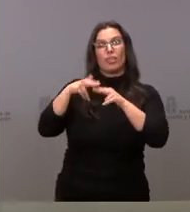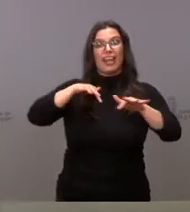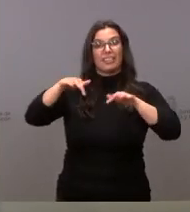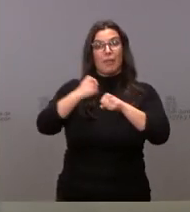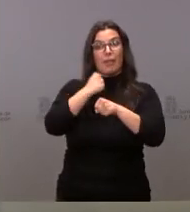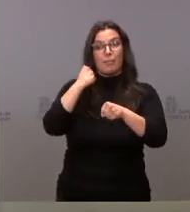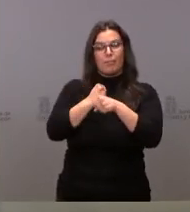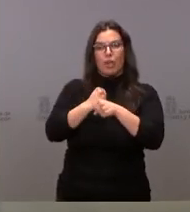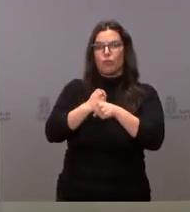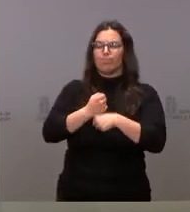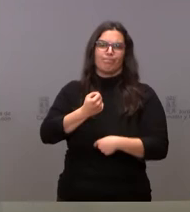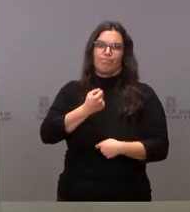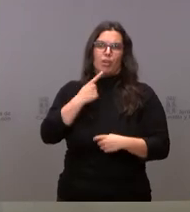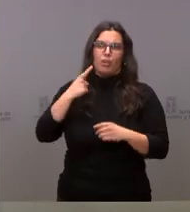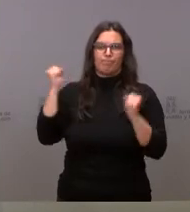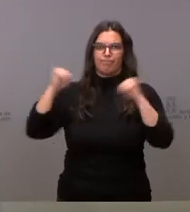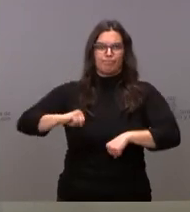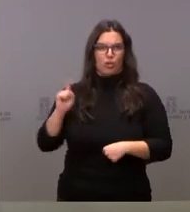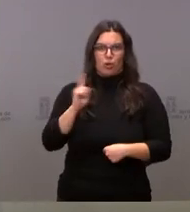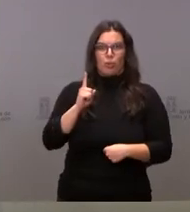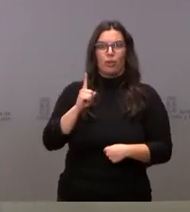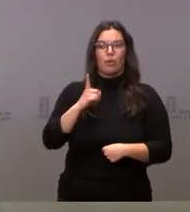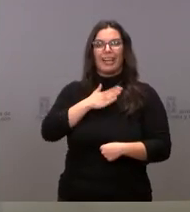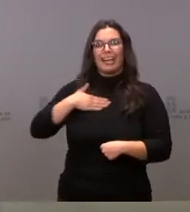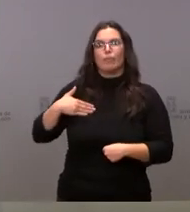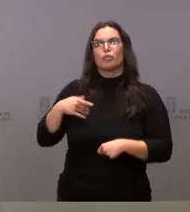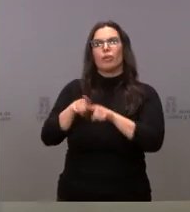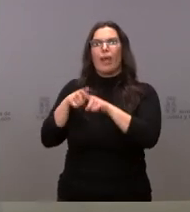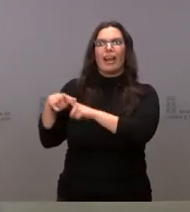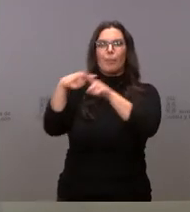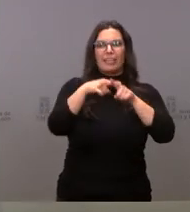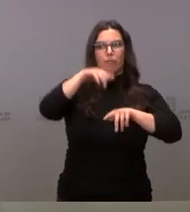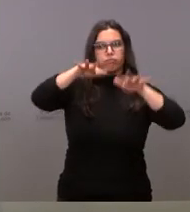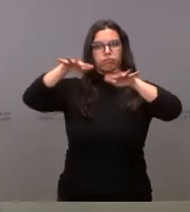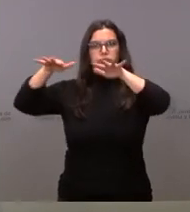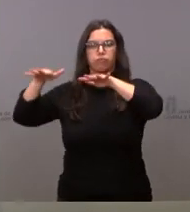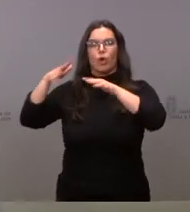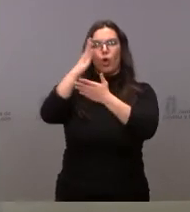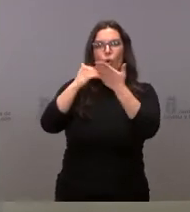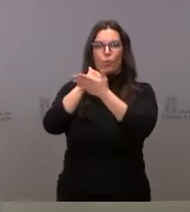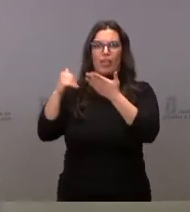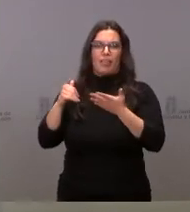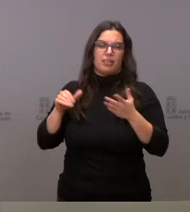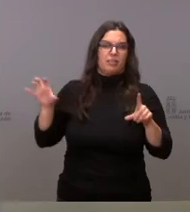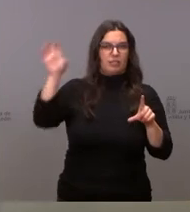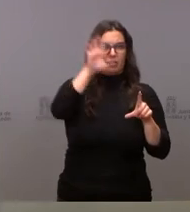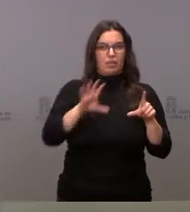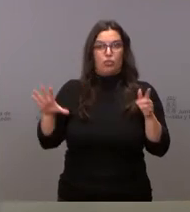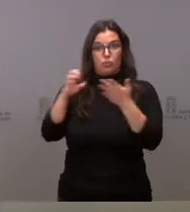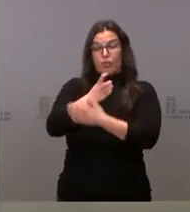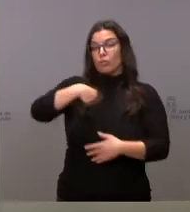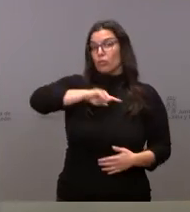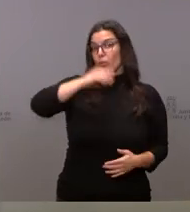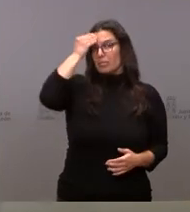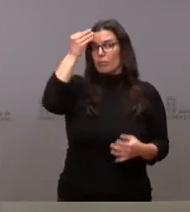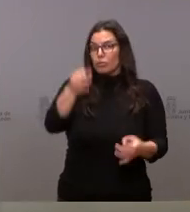realice un tratamiento homogéneo de todas las comunidades autónomas como recordarán ustedes nosotros siempre hemos pensado que hay que